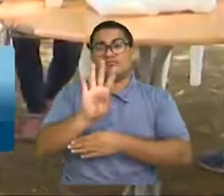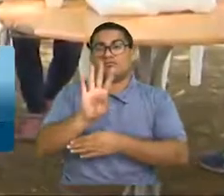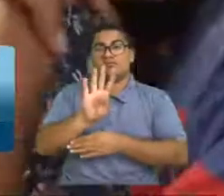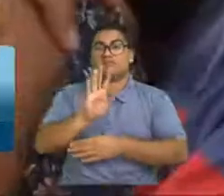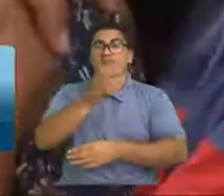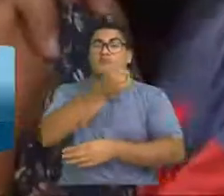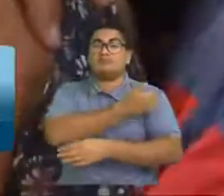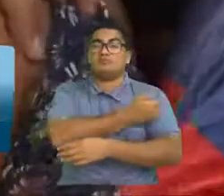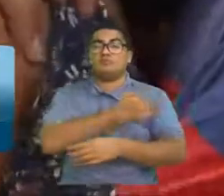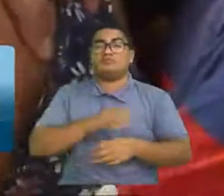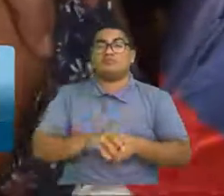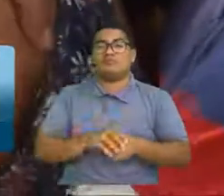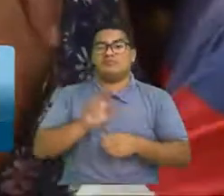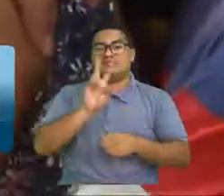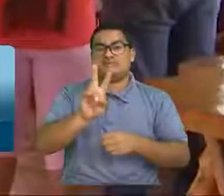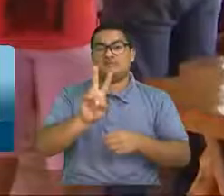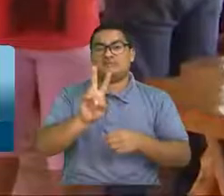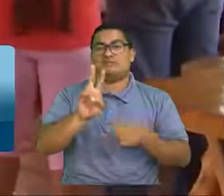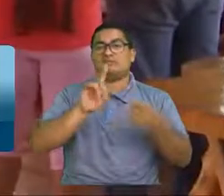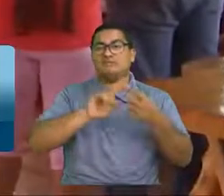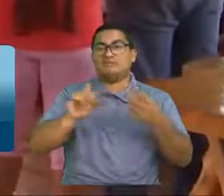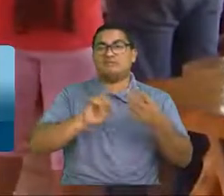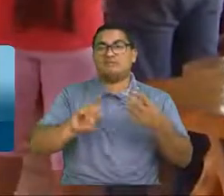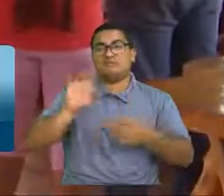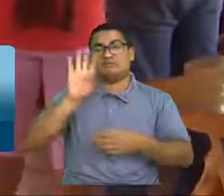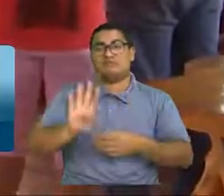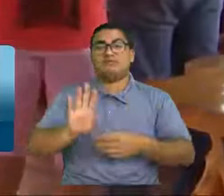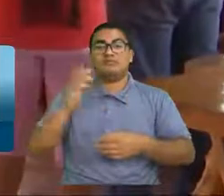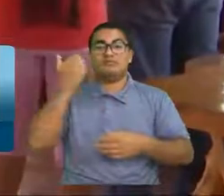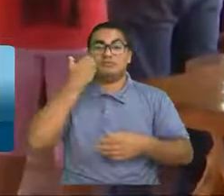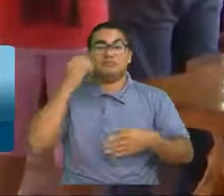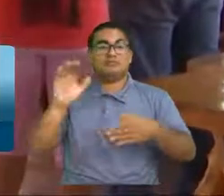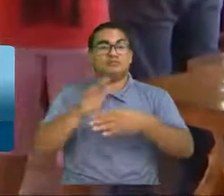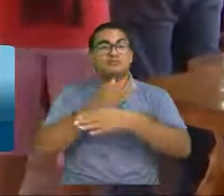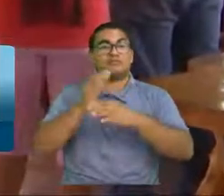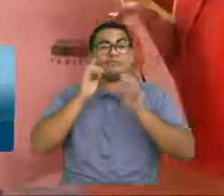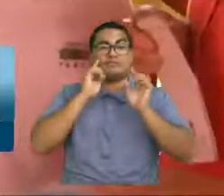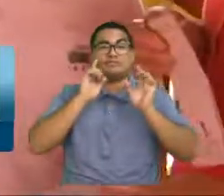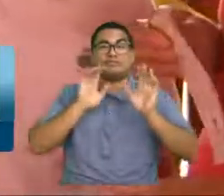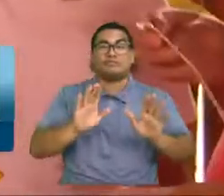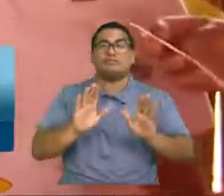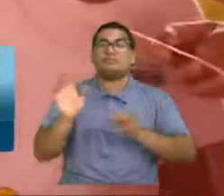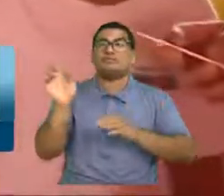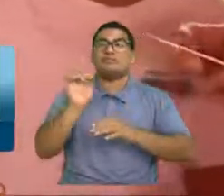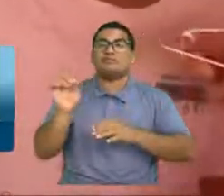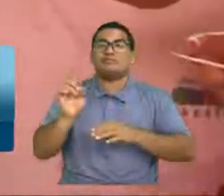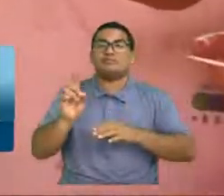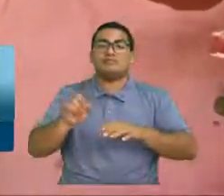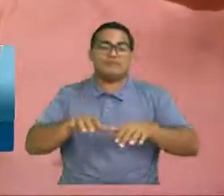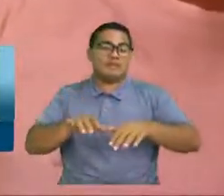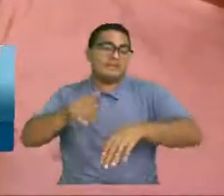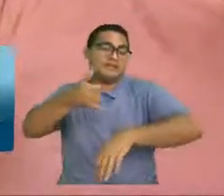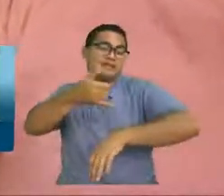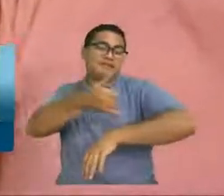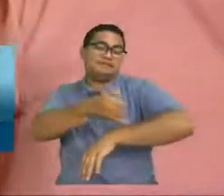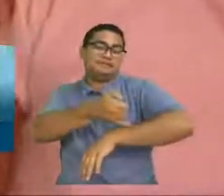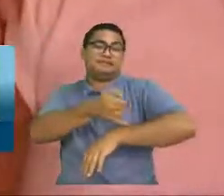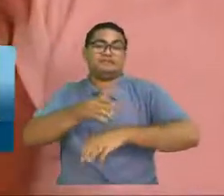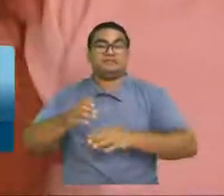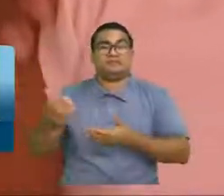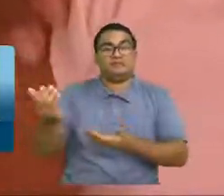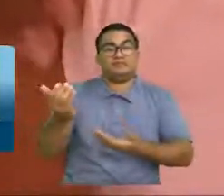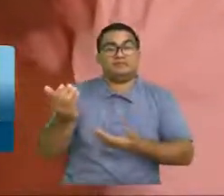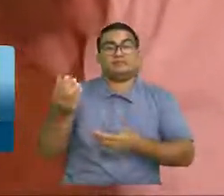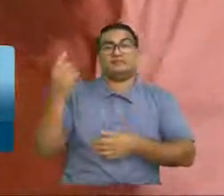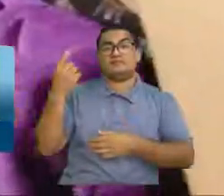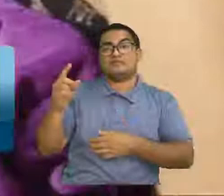a los 2 meses que cubren más de 4 enfermedades. Ah, ya, okay. Es en la piernita, ¿verdad? Si no sí, me equivoco. En la piernita. En la pierna